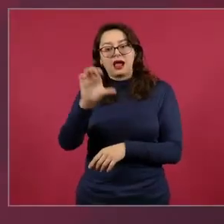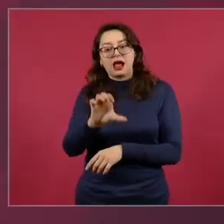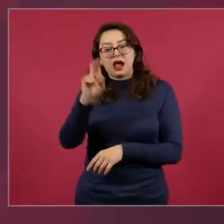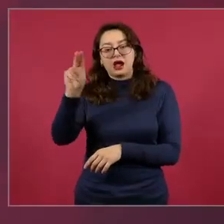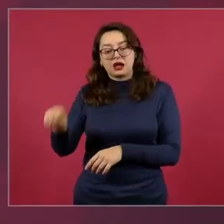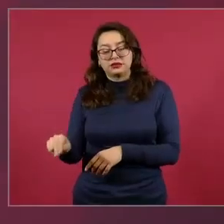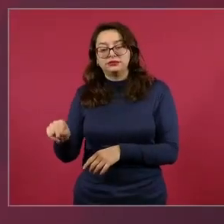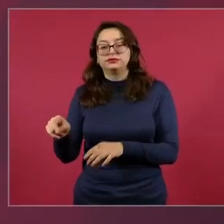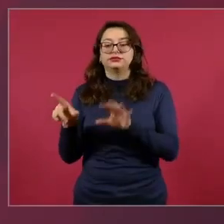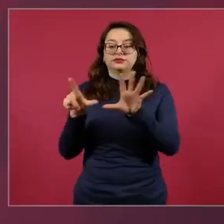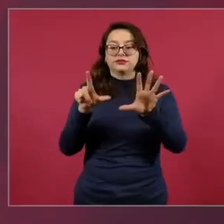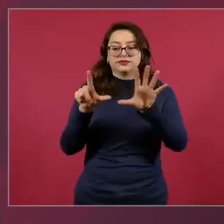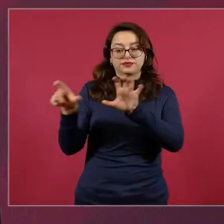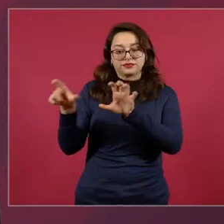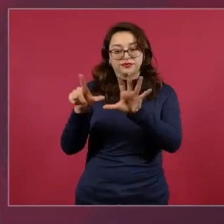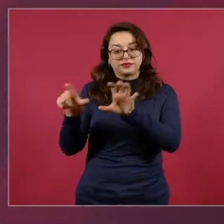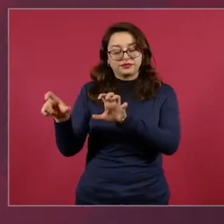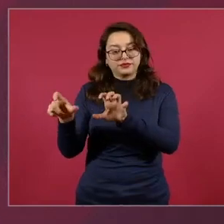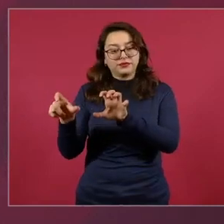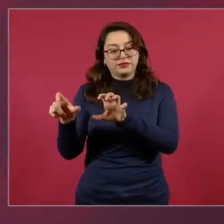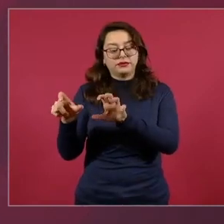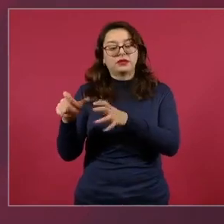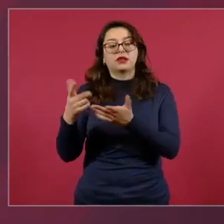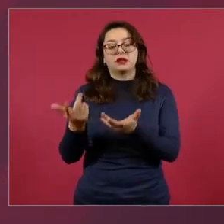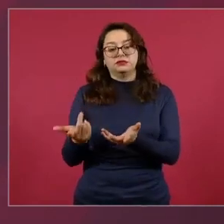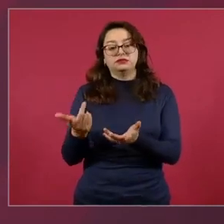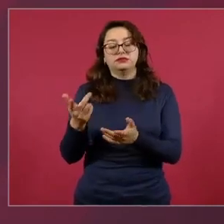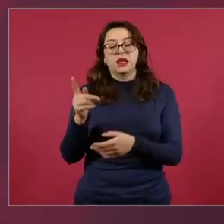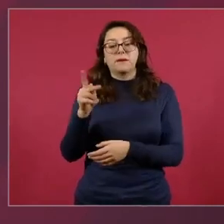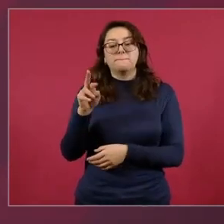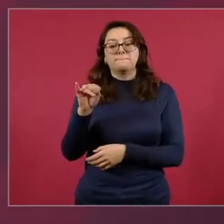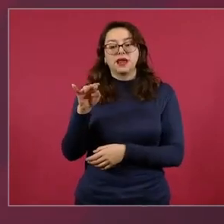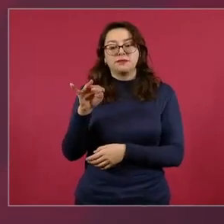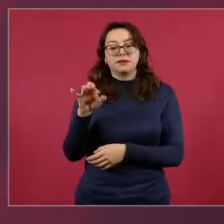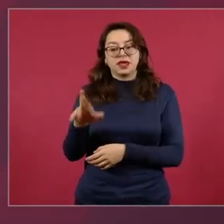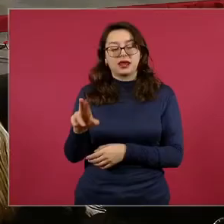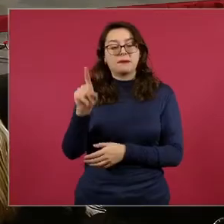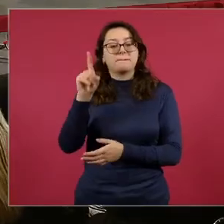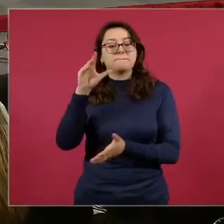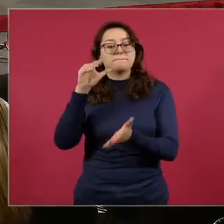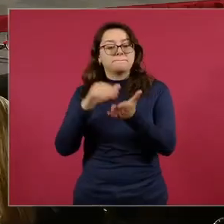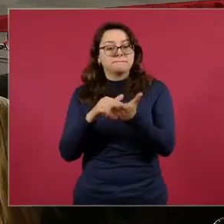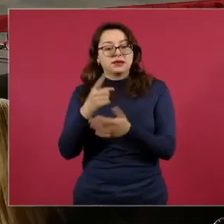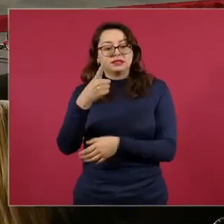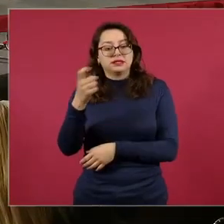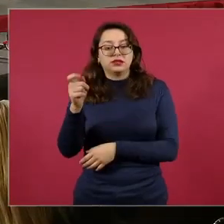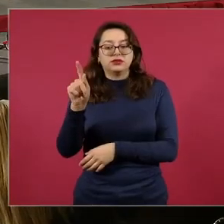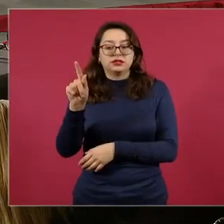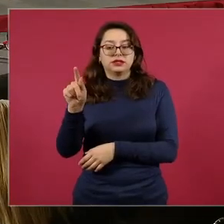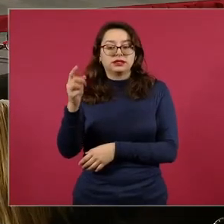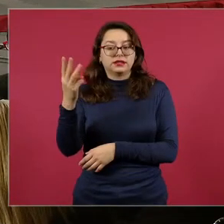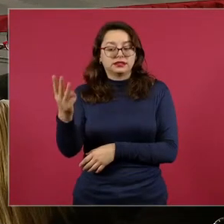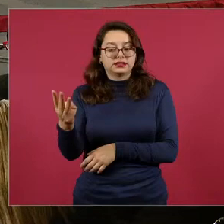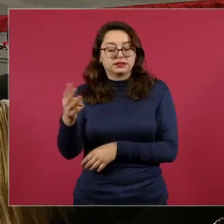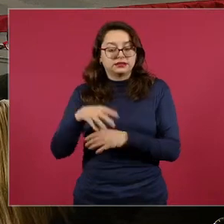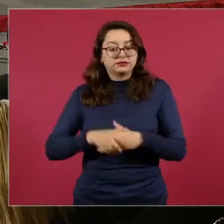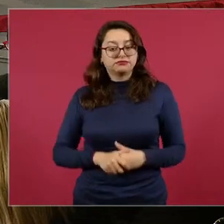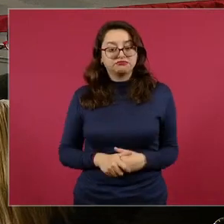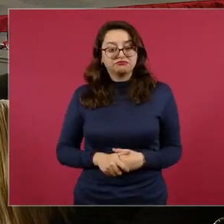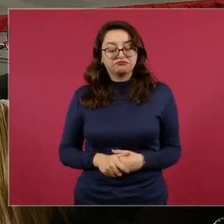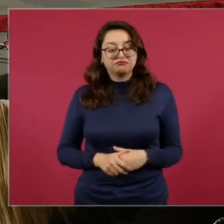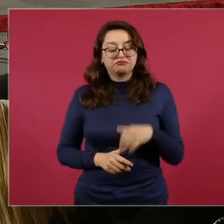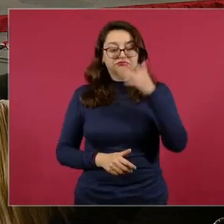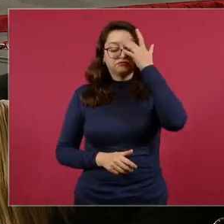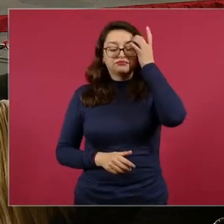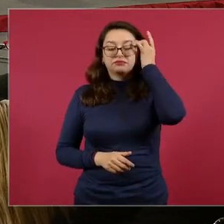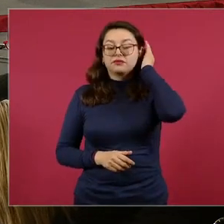turista es de 735 pesos y el de clase Premier, 1.173 pesos. Aclaramos